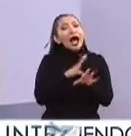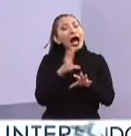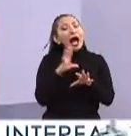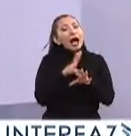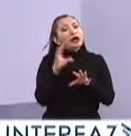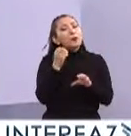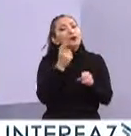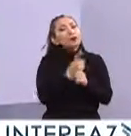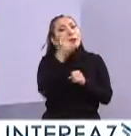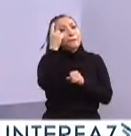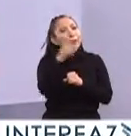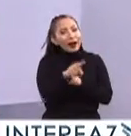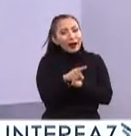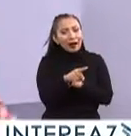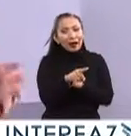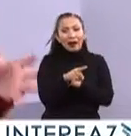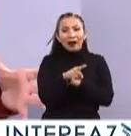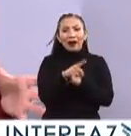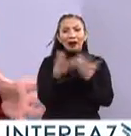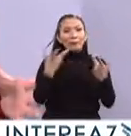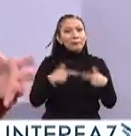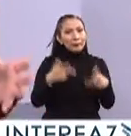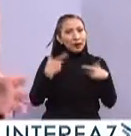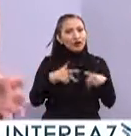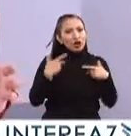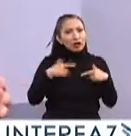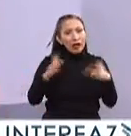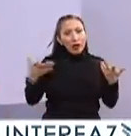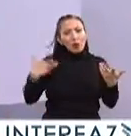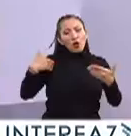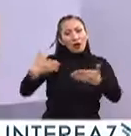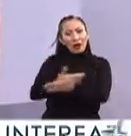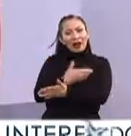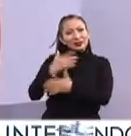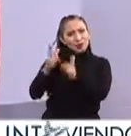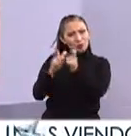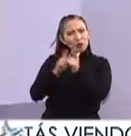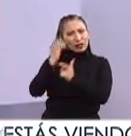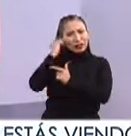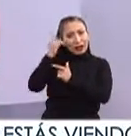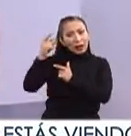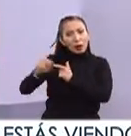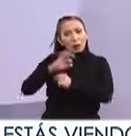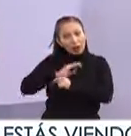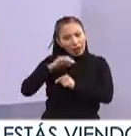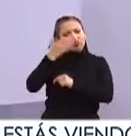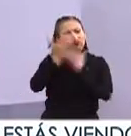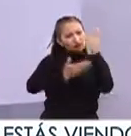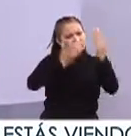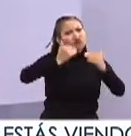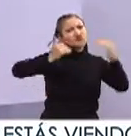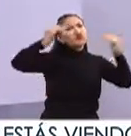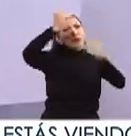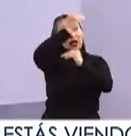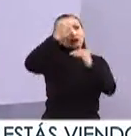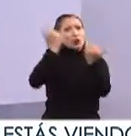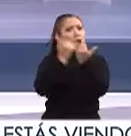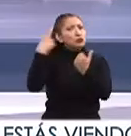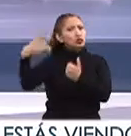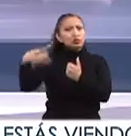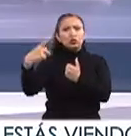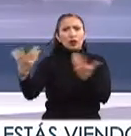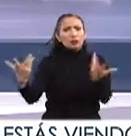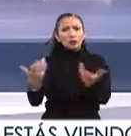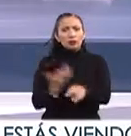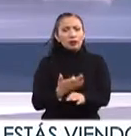existan oportunidades para que las personas de origen indígena tengan la oportunidad de llegar hasta estos niveles de educación como el que tú has